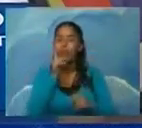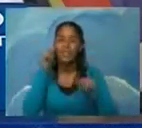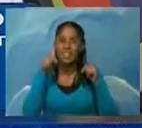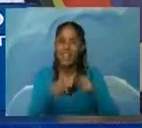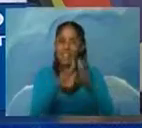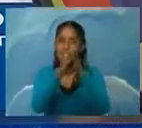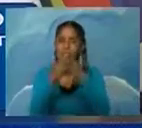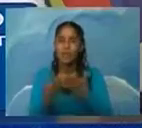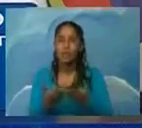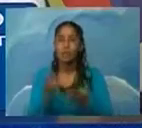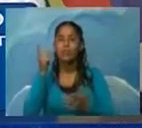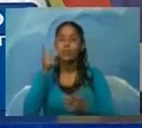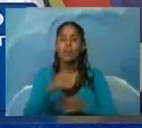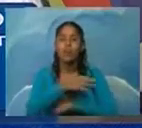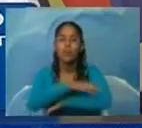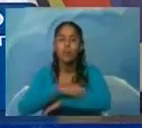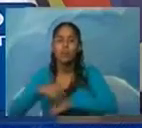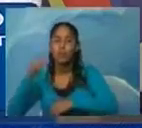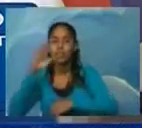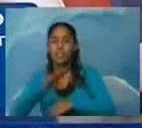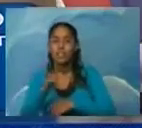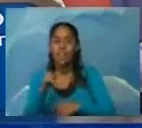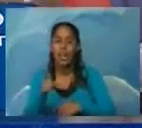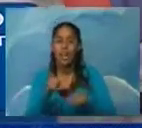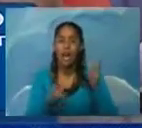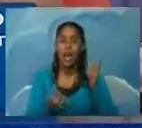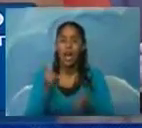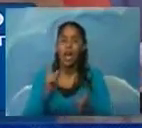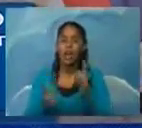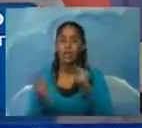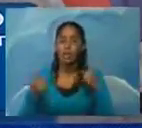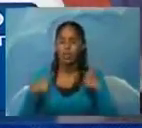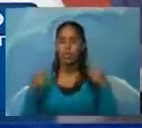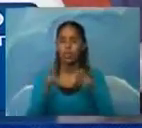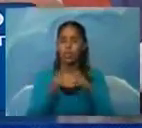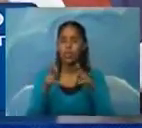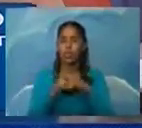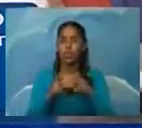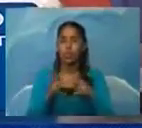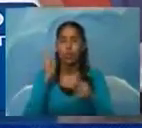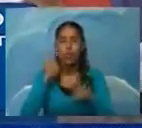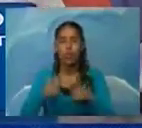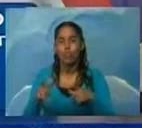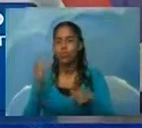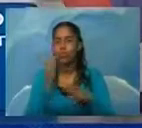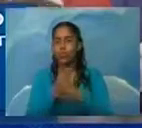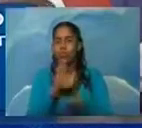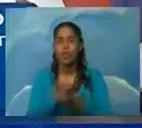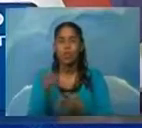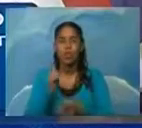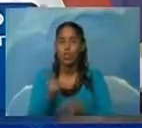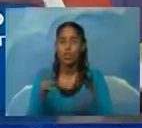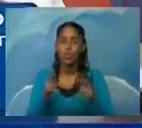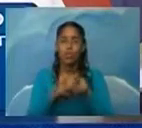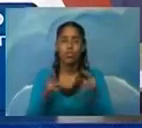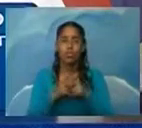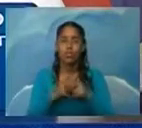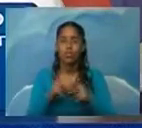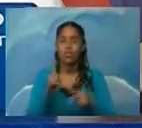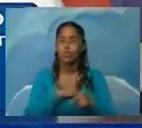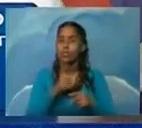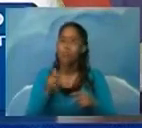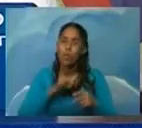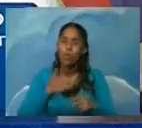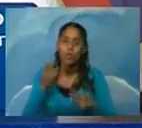Biblia, son animalitos que hay allá. Algunos yo los conozco, otros todavía no he tenido el gusto de conocer